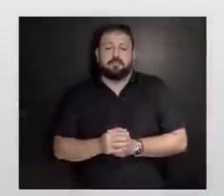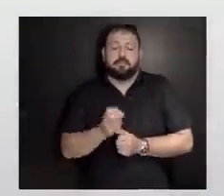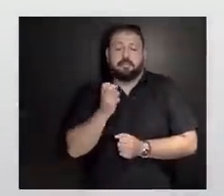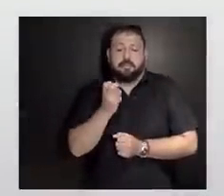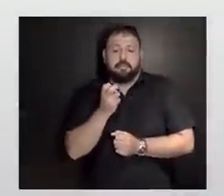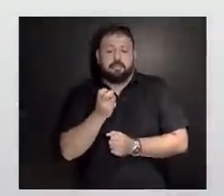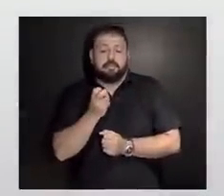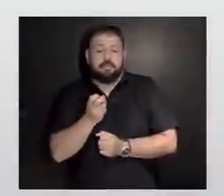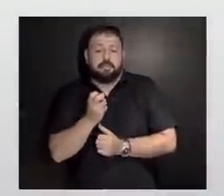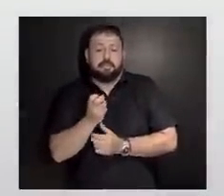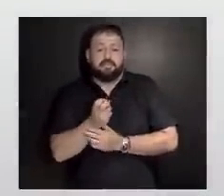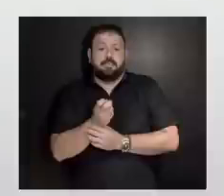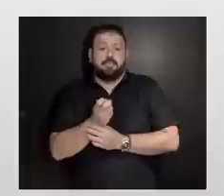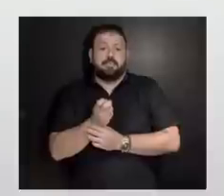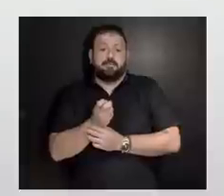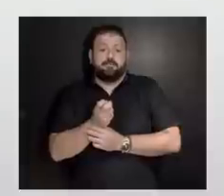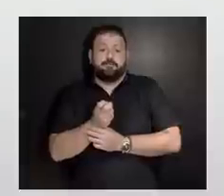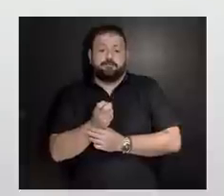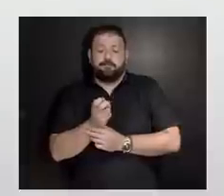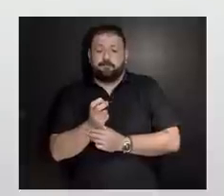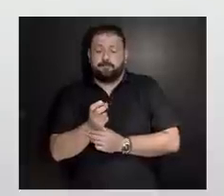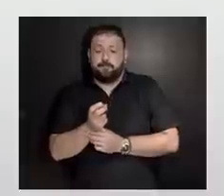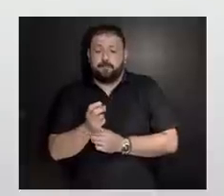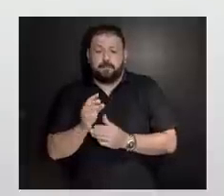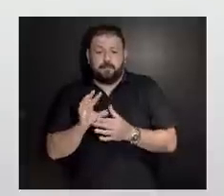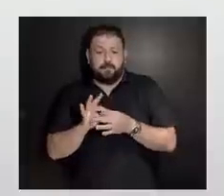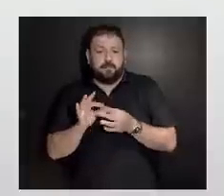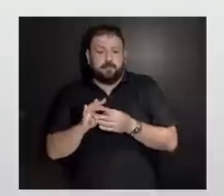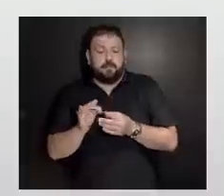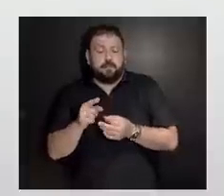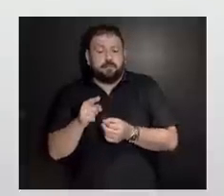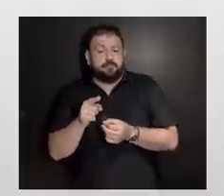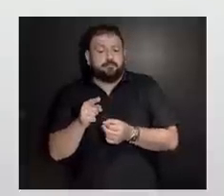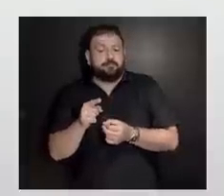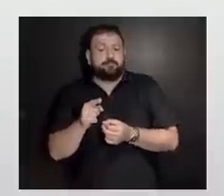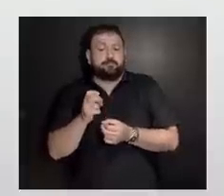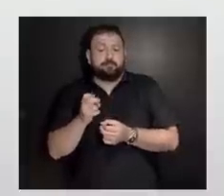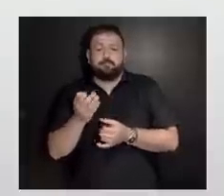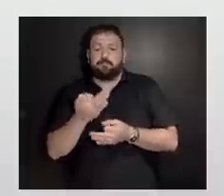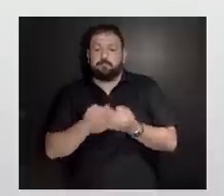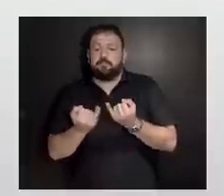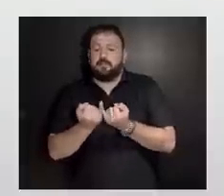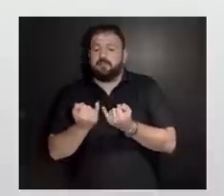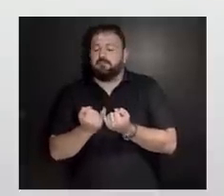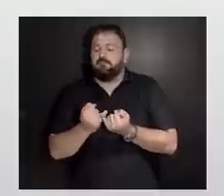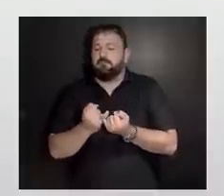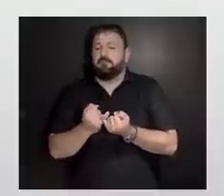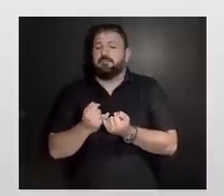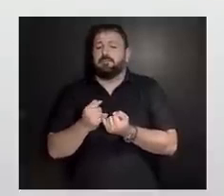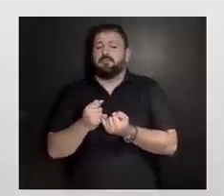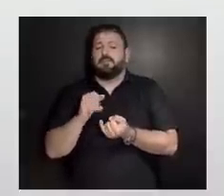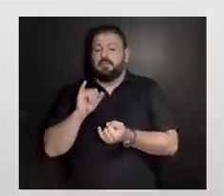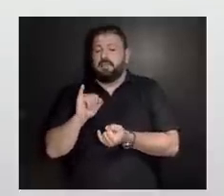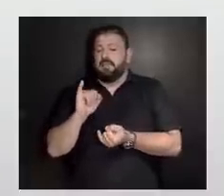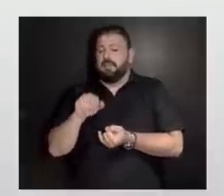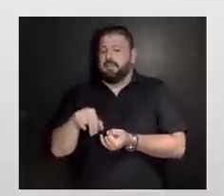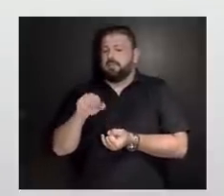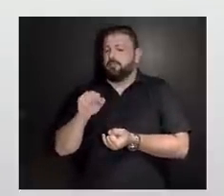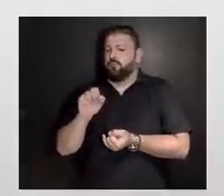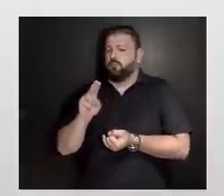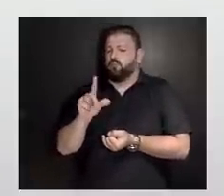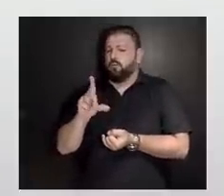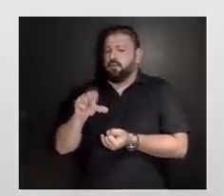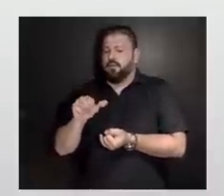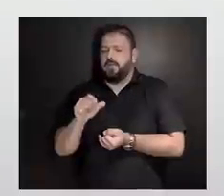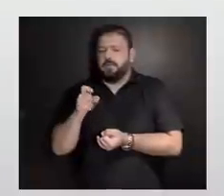esta, como ya les mencionaba a largo o a grosso modo, es una deficiencia de insulina porque hay una destrucción de las células